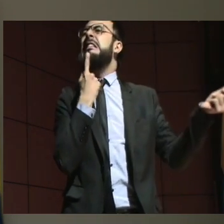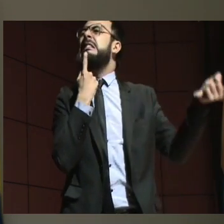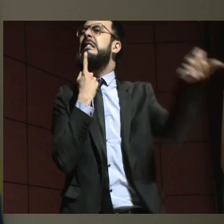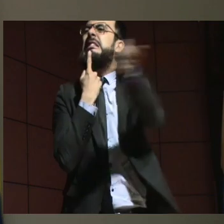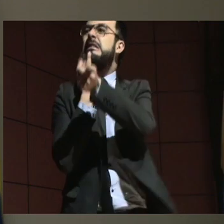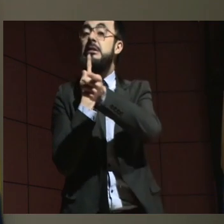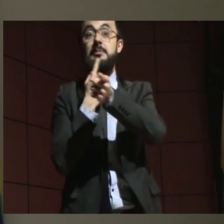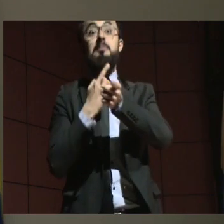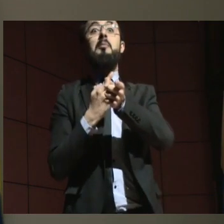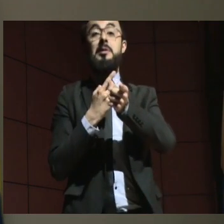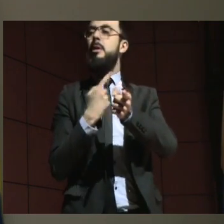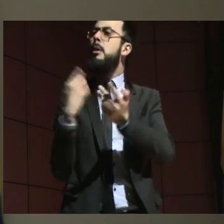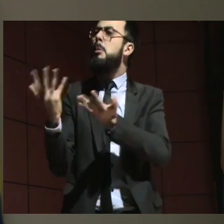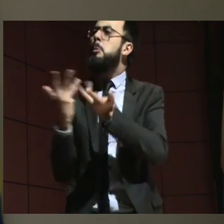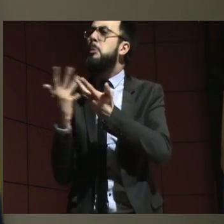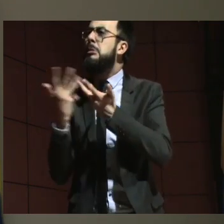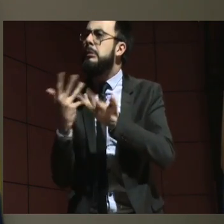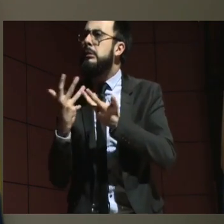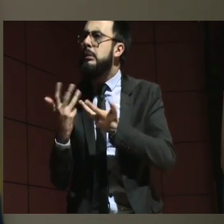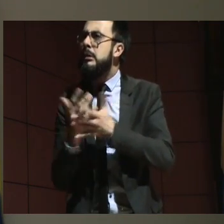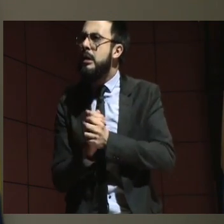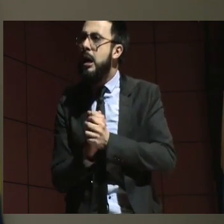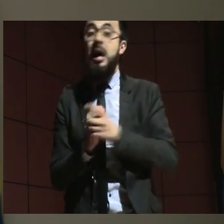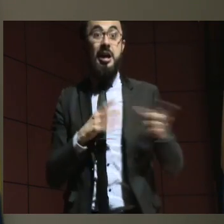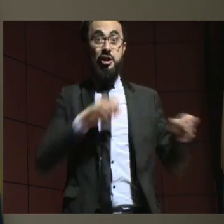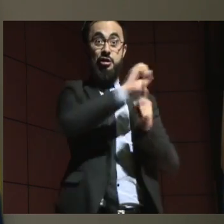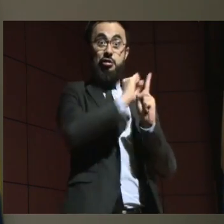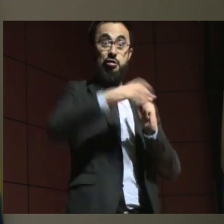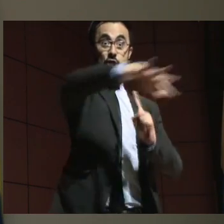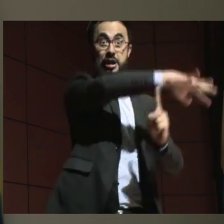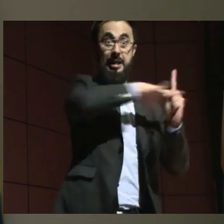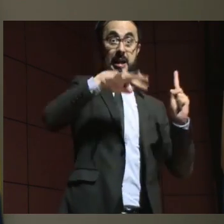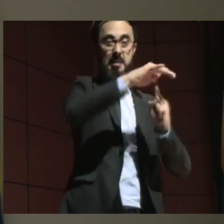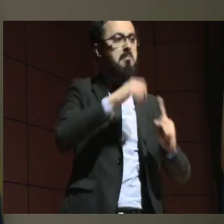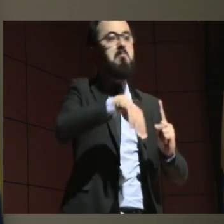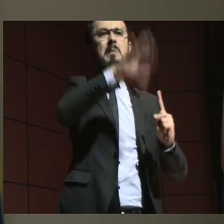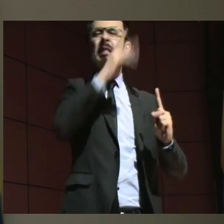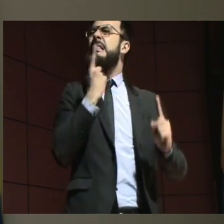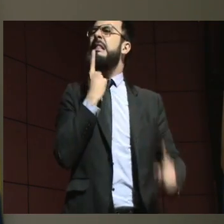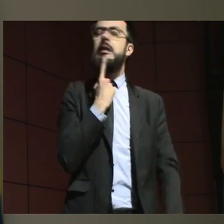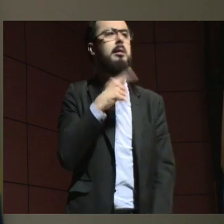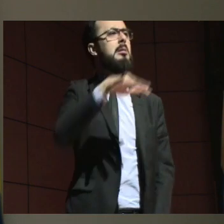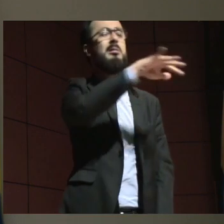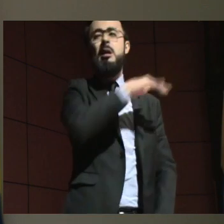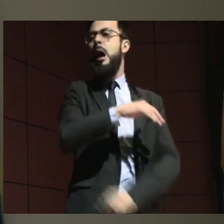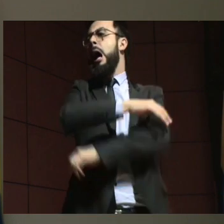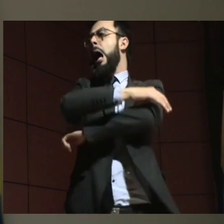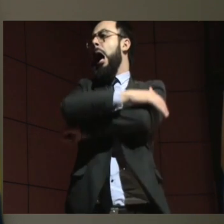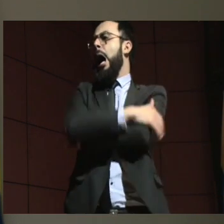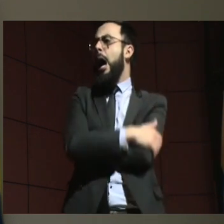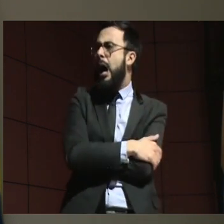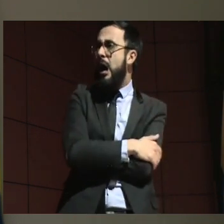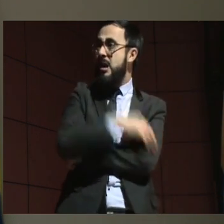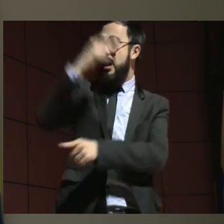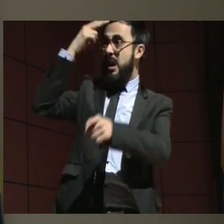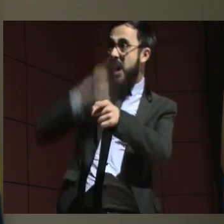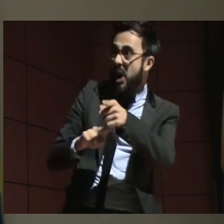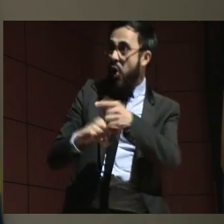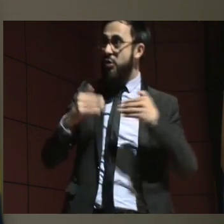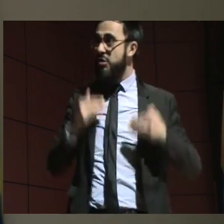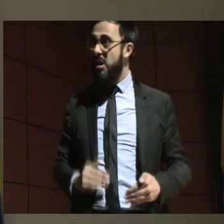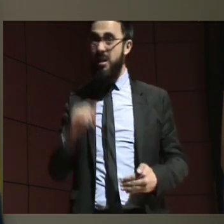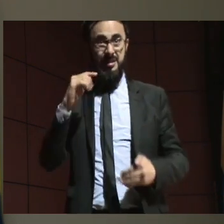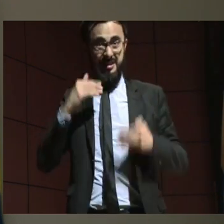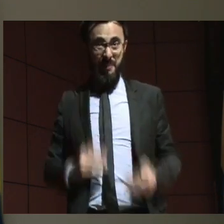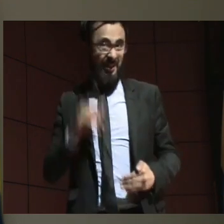frente a las madres, a las familias y a las personas con discapacidad, es decir, ¿qué fue lo que hizo esa mujer? ¿Qué fue lo que hizo esa